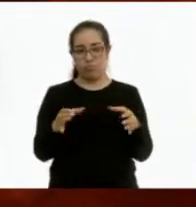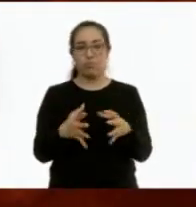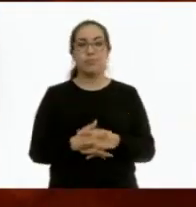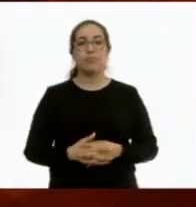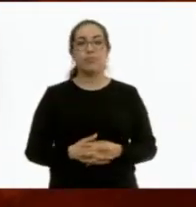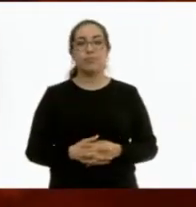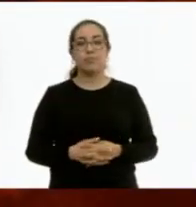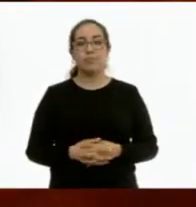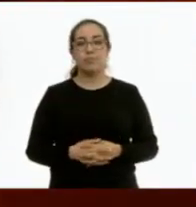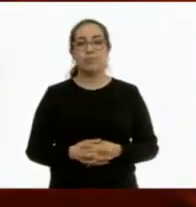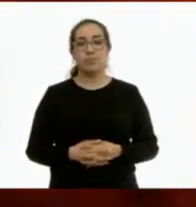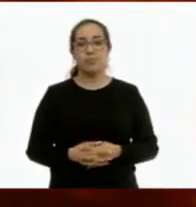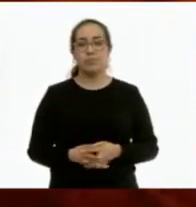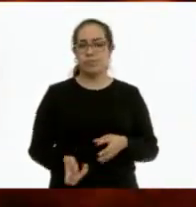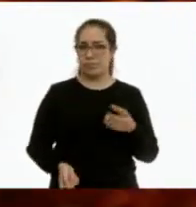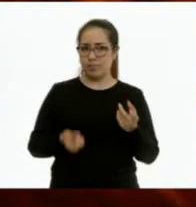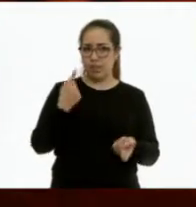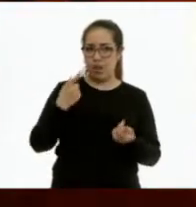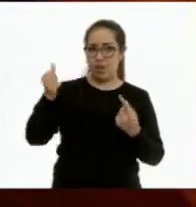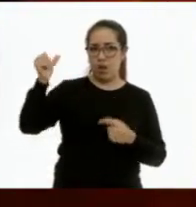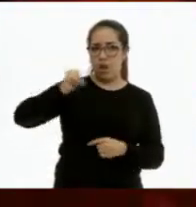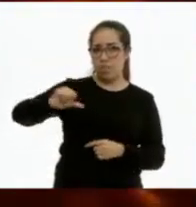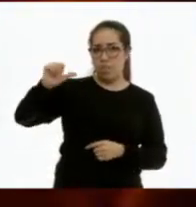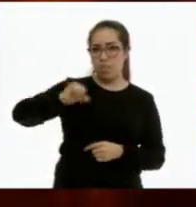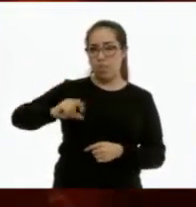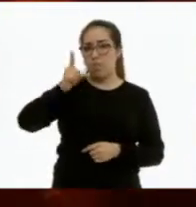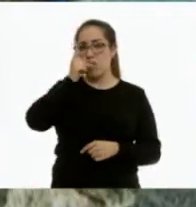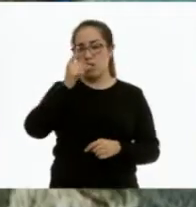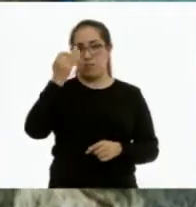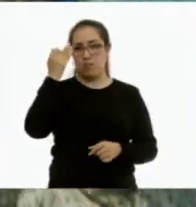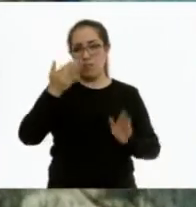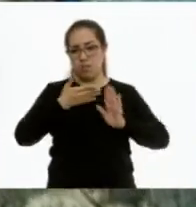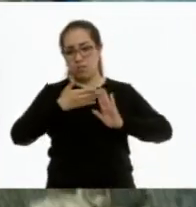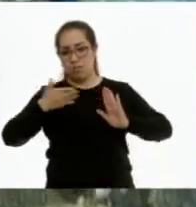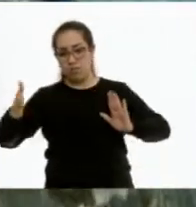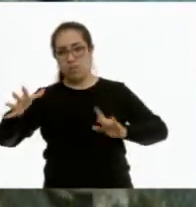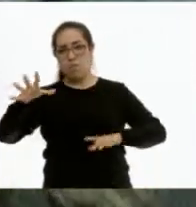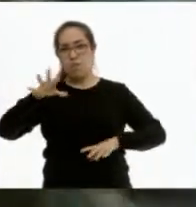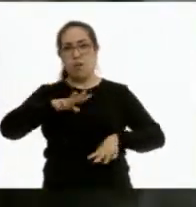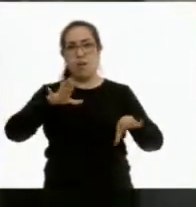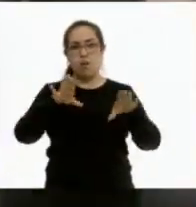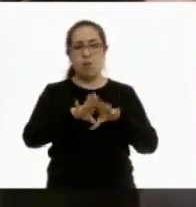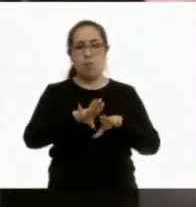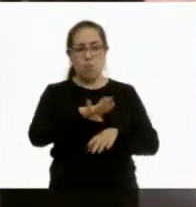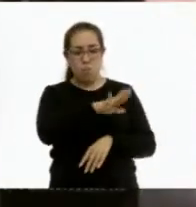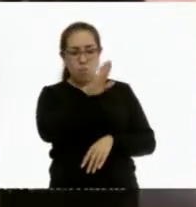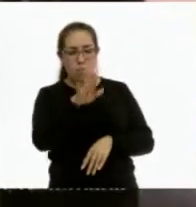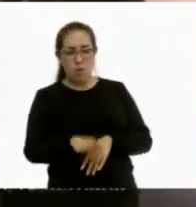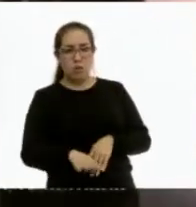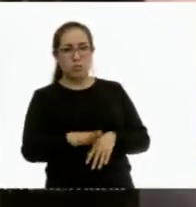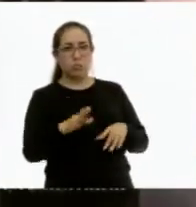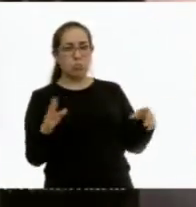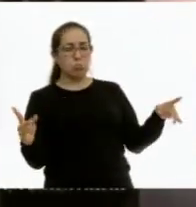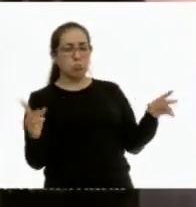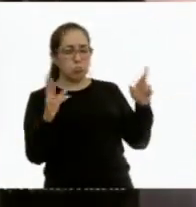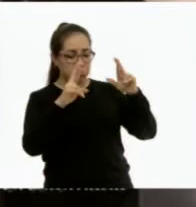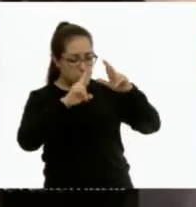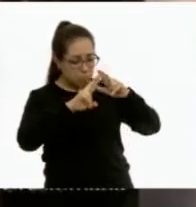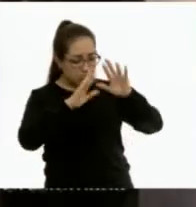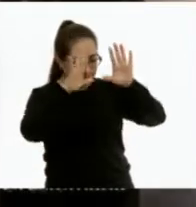Incluso hay vestigios que permiten afirmar que en aquel tiempo se iniciaron el culto a los muertos y los sacrificios humanos.